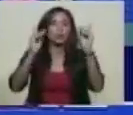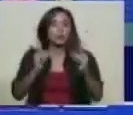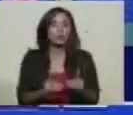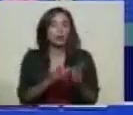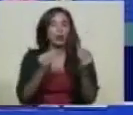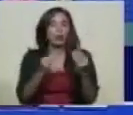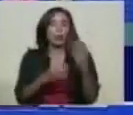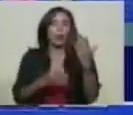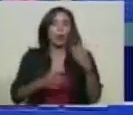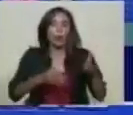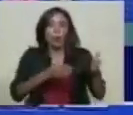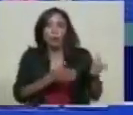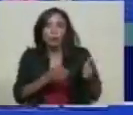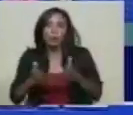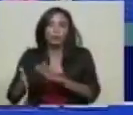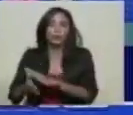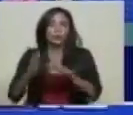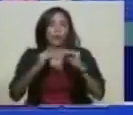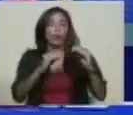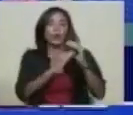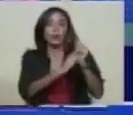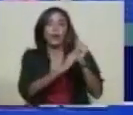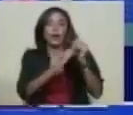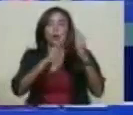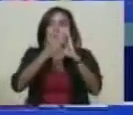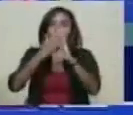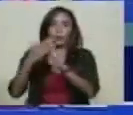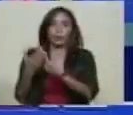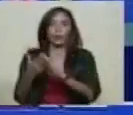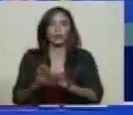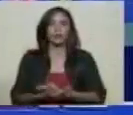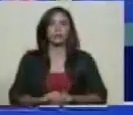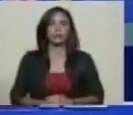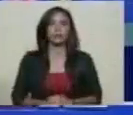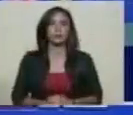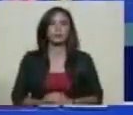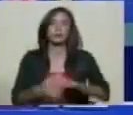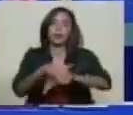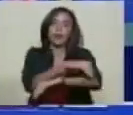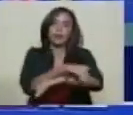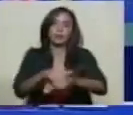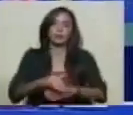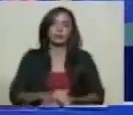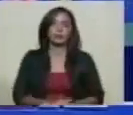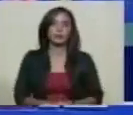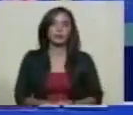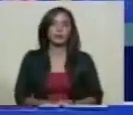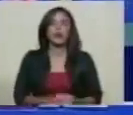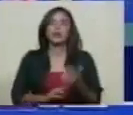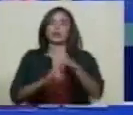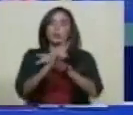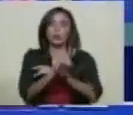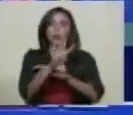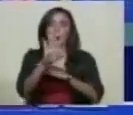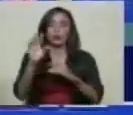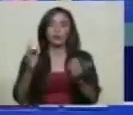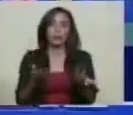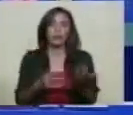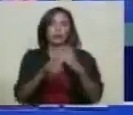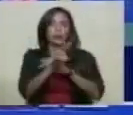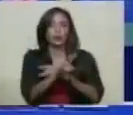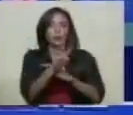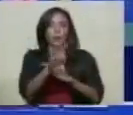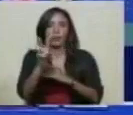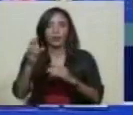construcción en los liderazgos de comunidad de base de calle. 242 mil calles y